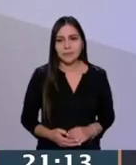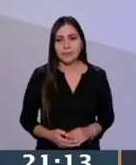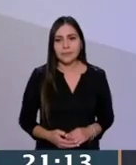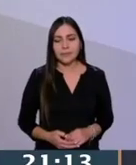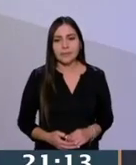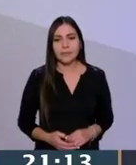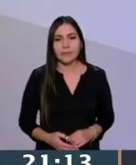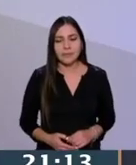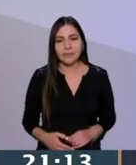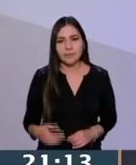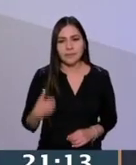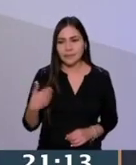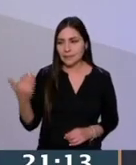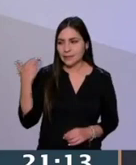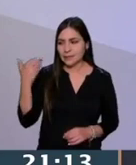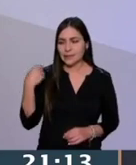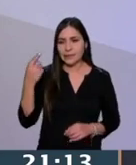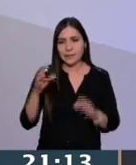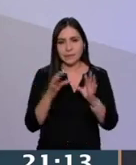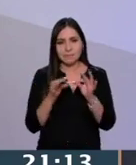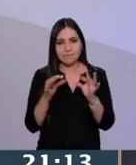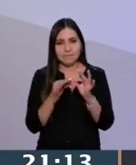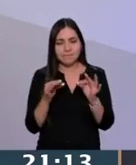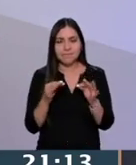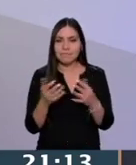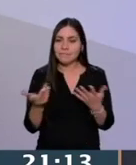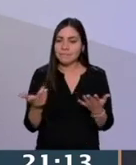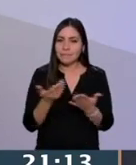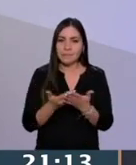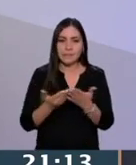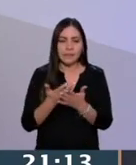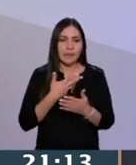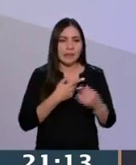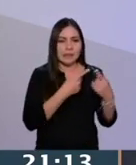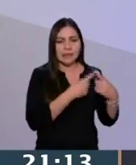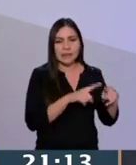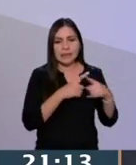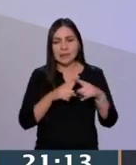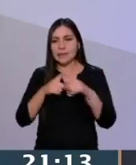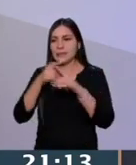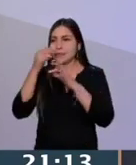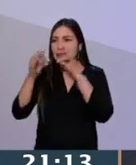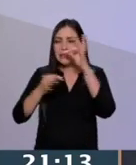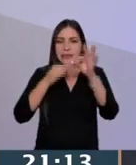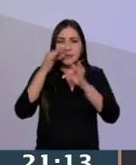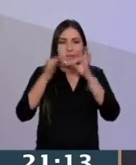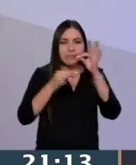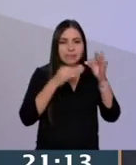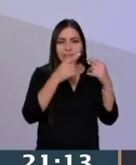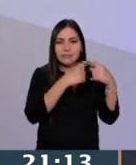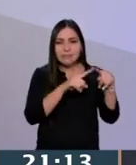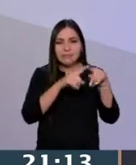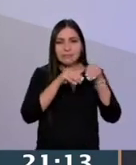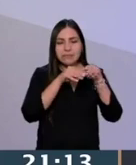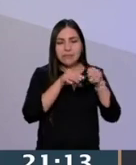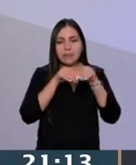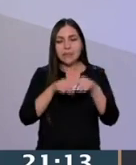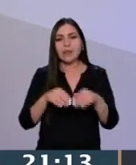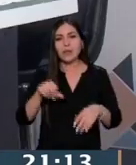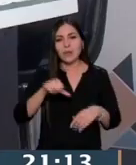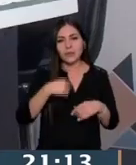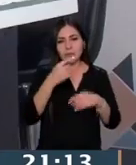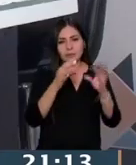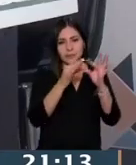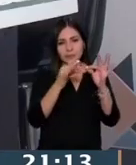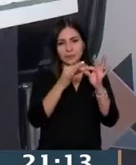Pues ya le estaba comentando hace un momento, hay campañas de todo tipo, hoy se comentaron varias y vamos a discutirlo aquí con mi querido Miguel Elorza,